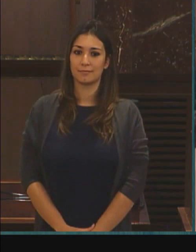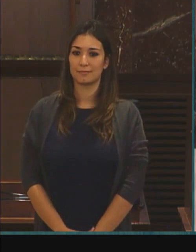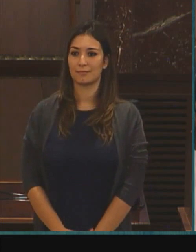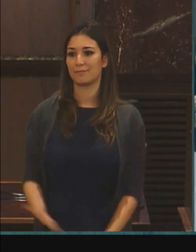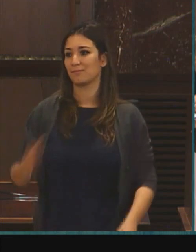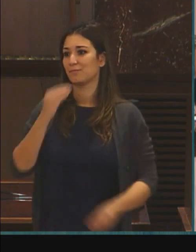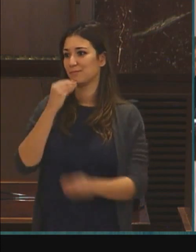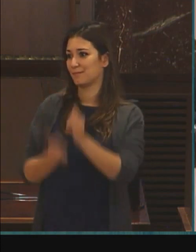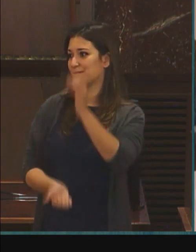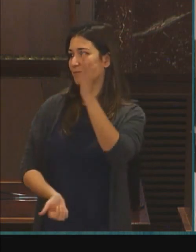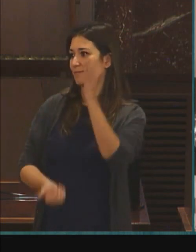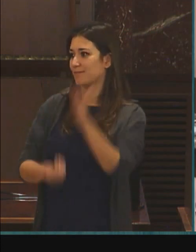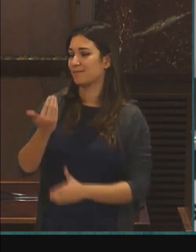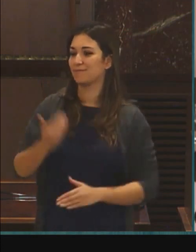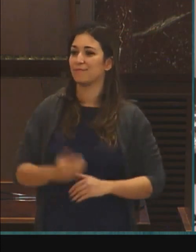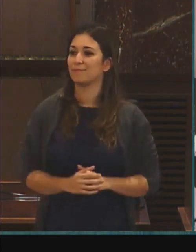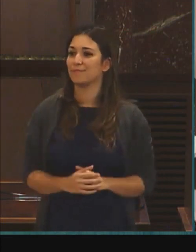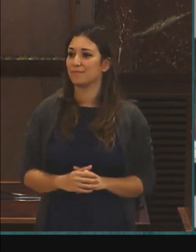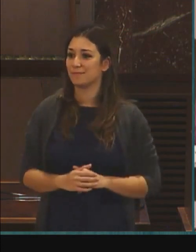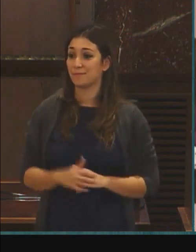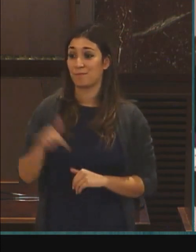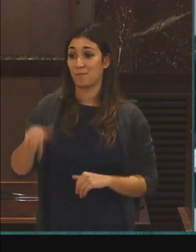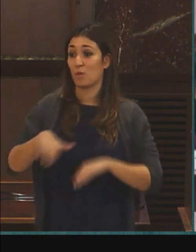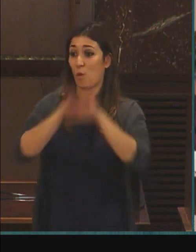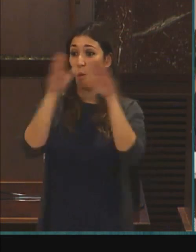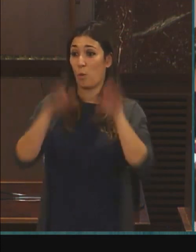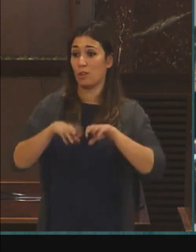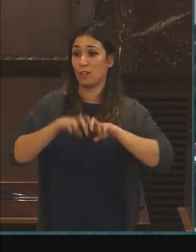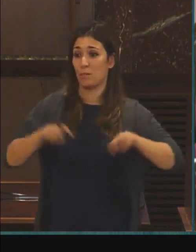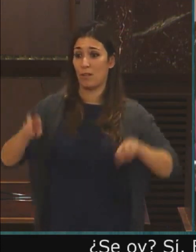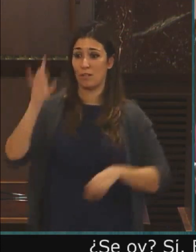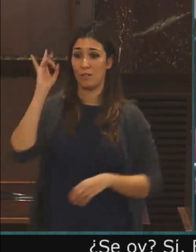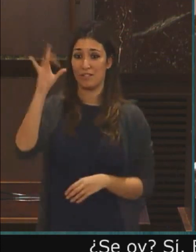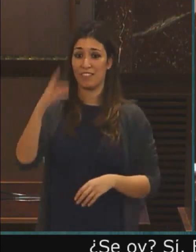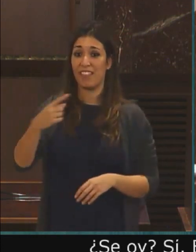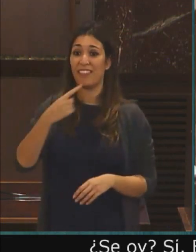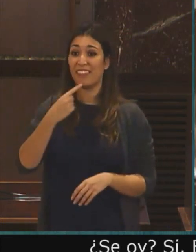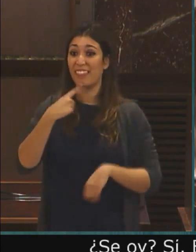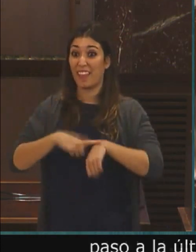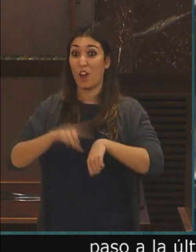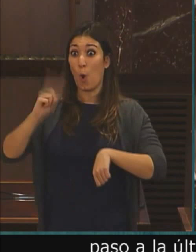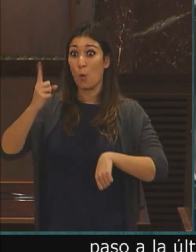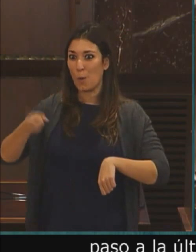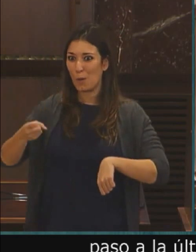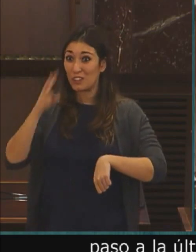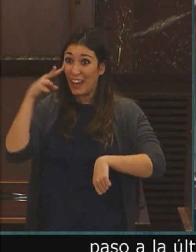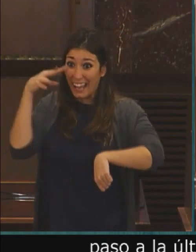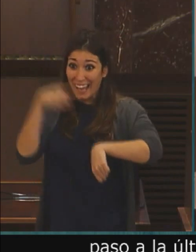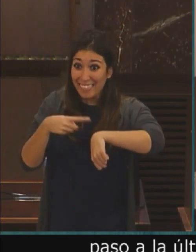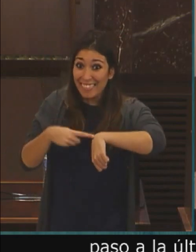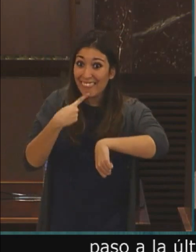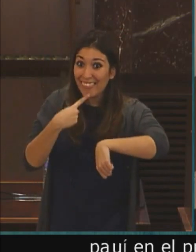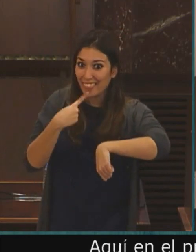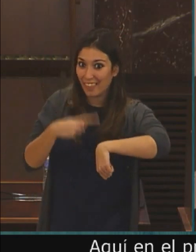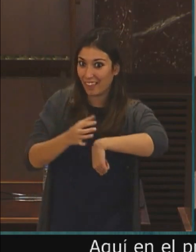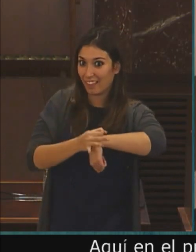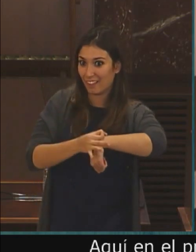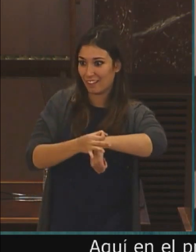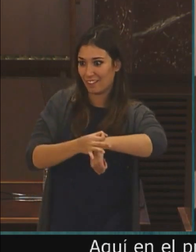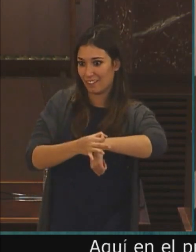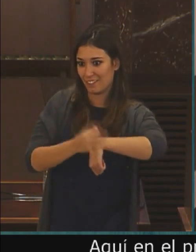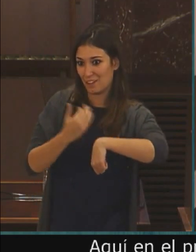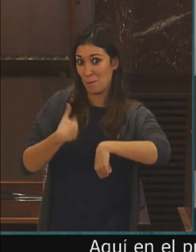Bueno, buenos días y damos paso a la última de las conferencias. Aquí en el programa ponen la una y cuarto y si miramos la hora, pues la verdad es que